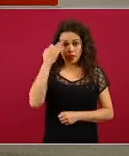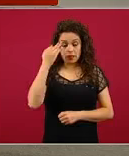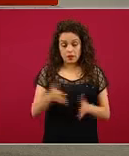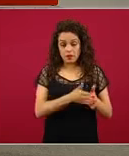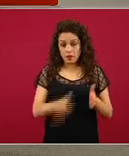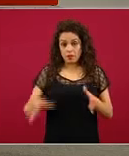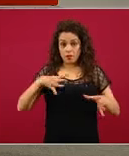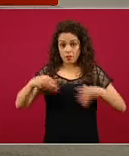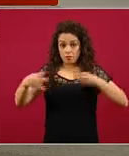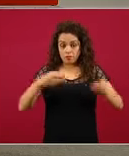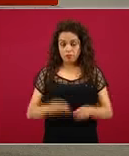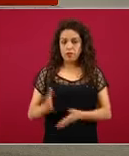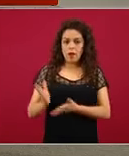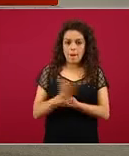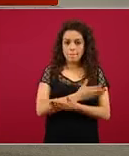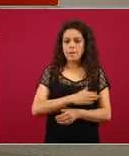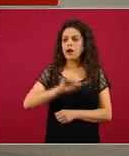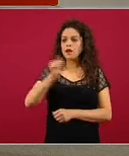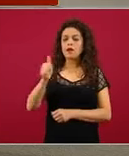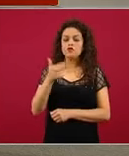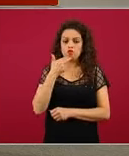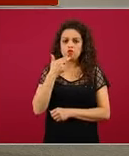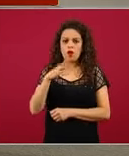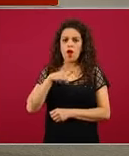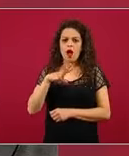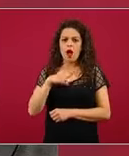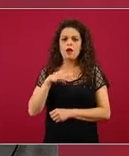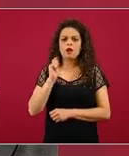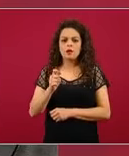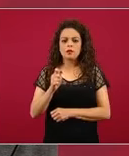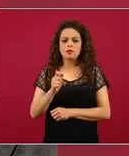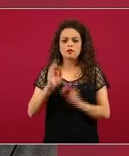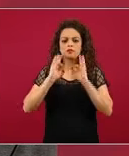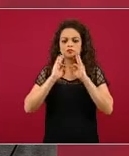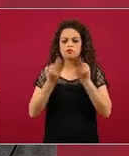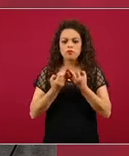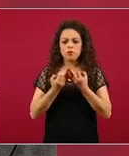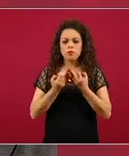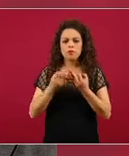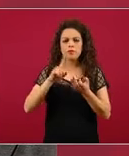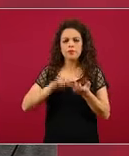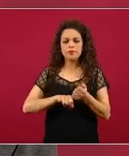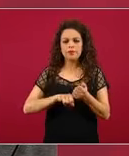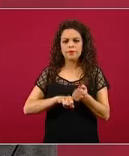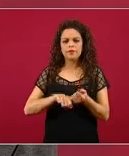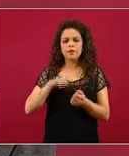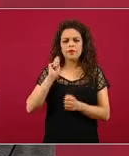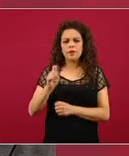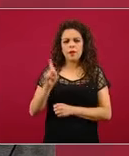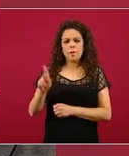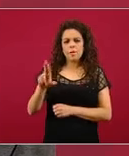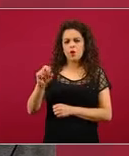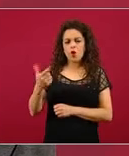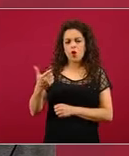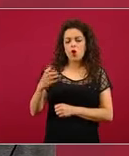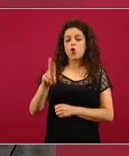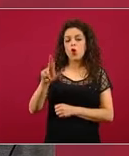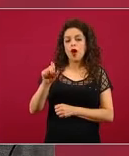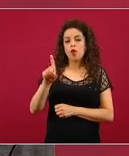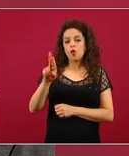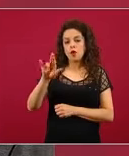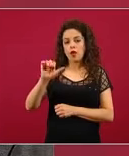mecanismo adicional muy, muy útil, del que ya hemos hablado también, que es la Procuraduría Agraria. El Procurador Agrario,